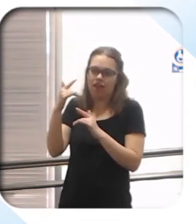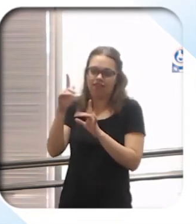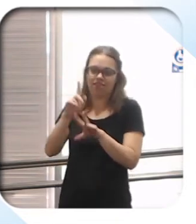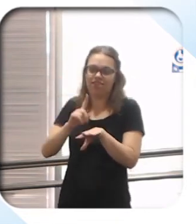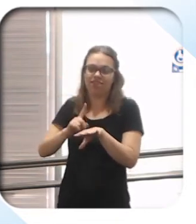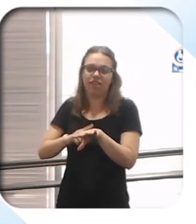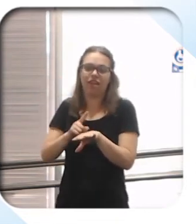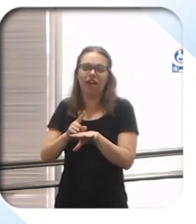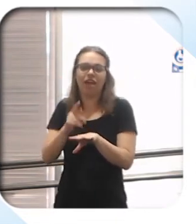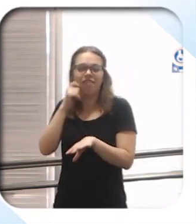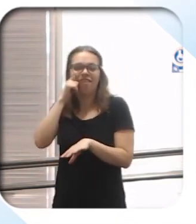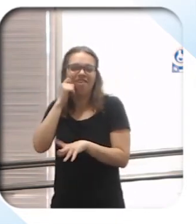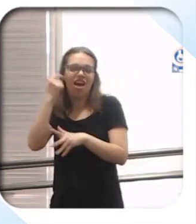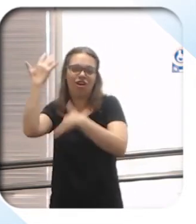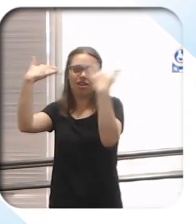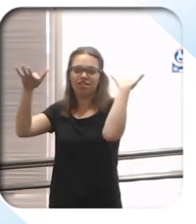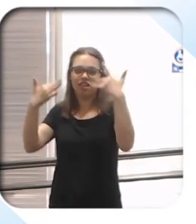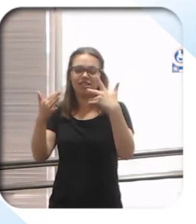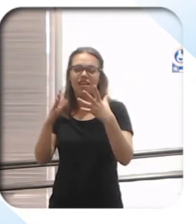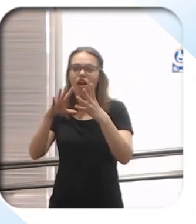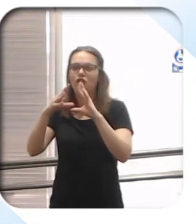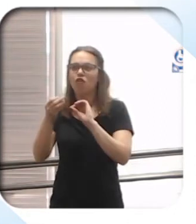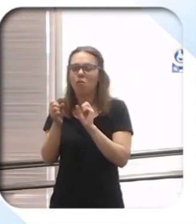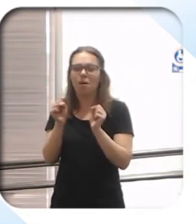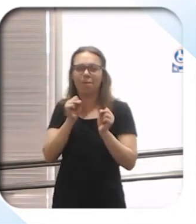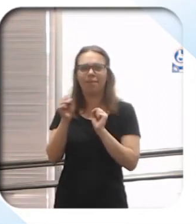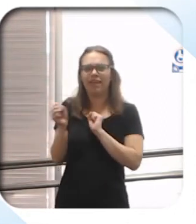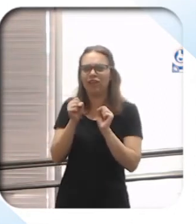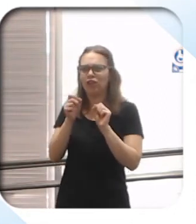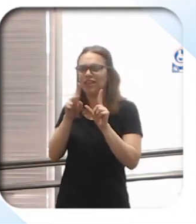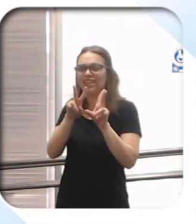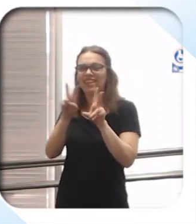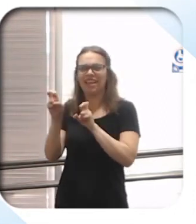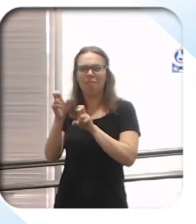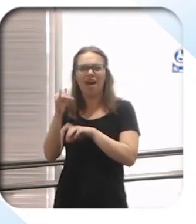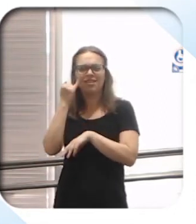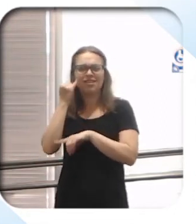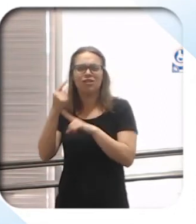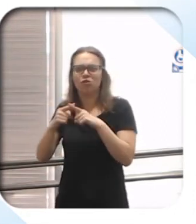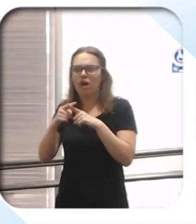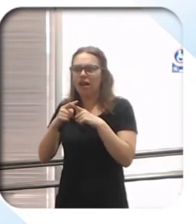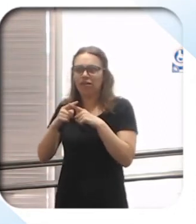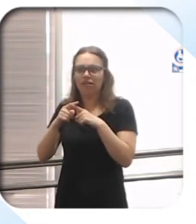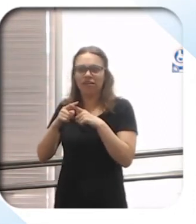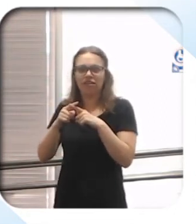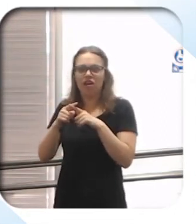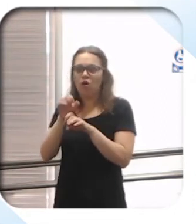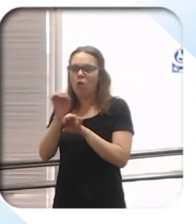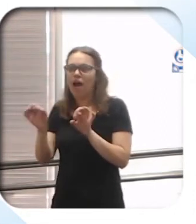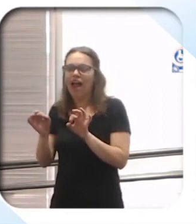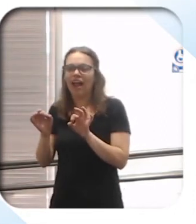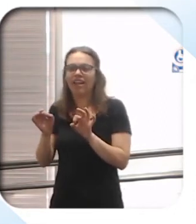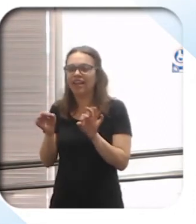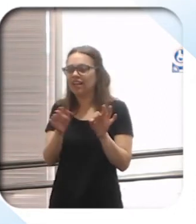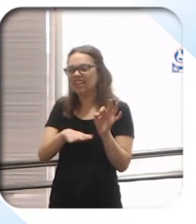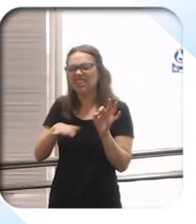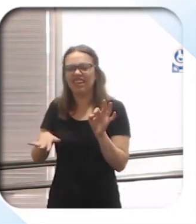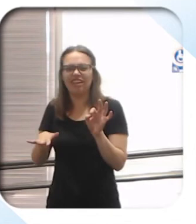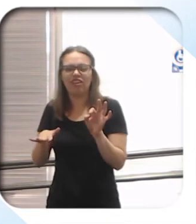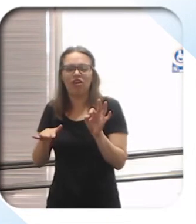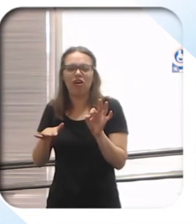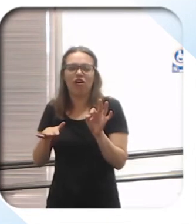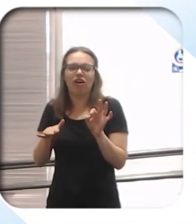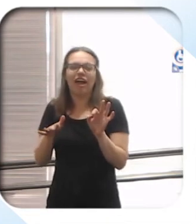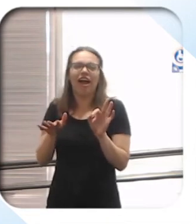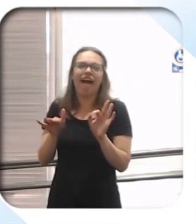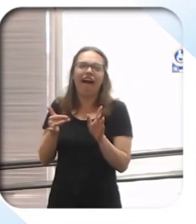en realidad, hay como un temor al monstruo ese sexualmente incontrolable, o al joven niño inocente que